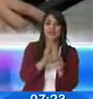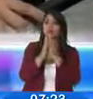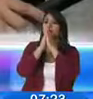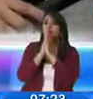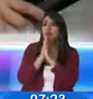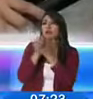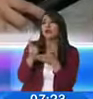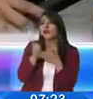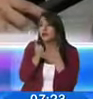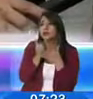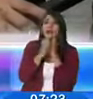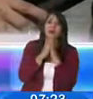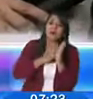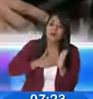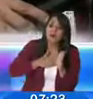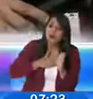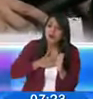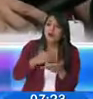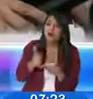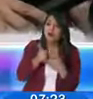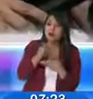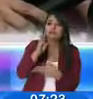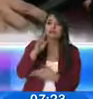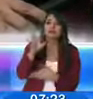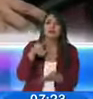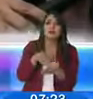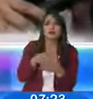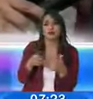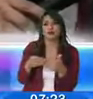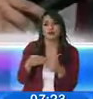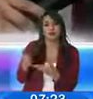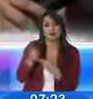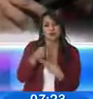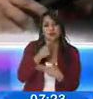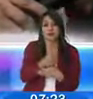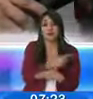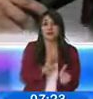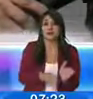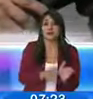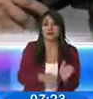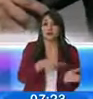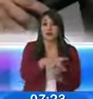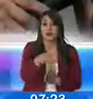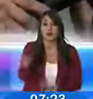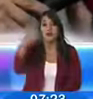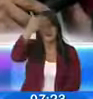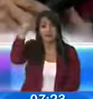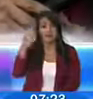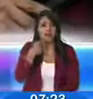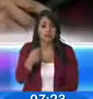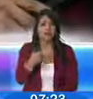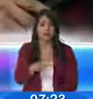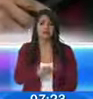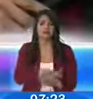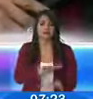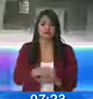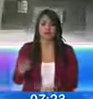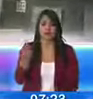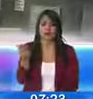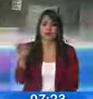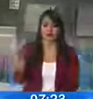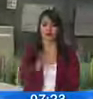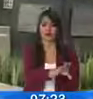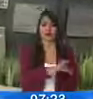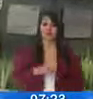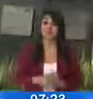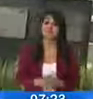le facilite $65,000 para su defensa. Y Serrano le dice, sí, ya te voy a conseguir el dinero. Con